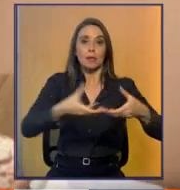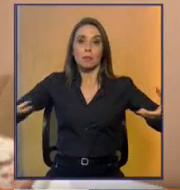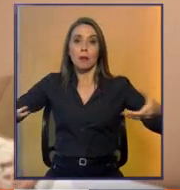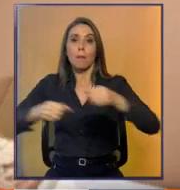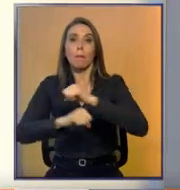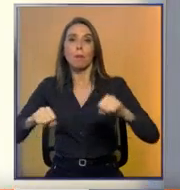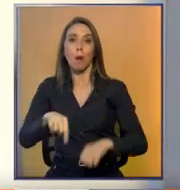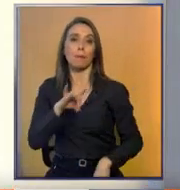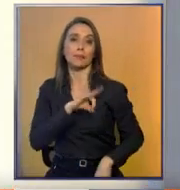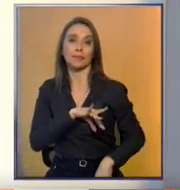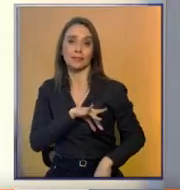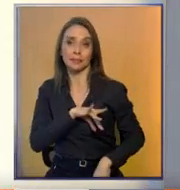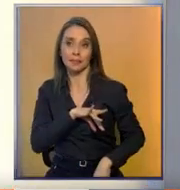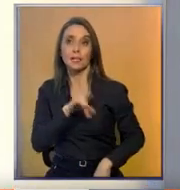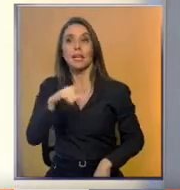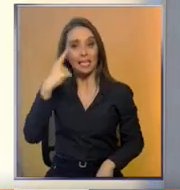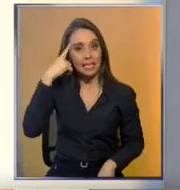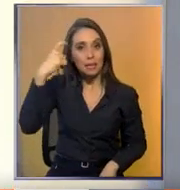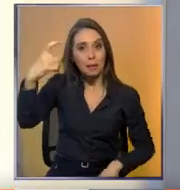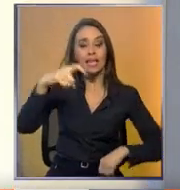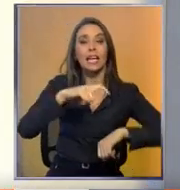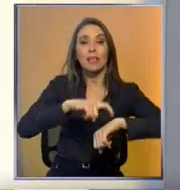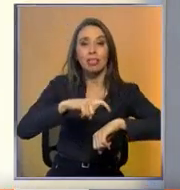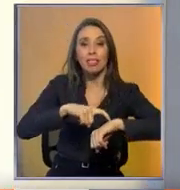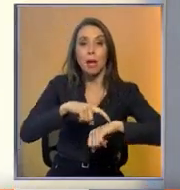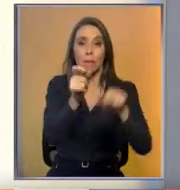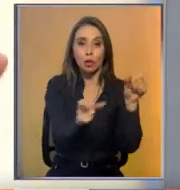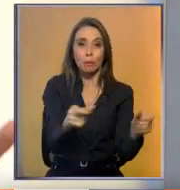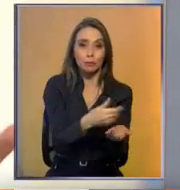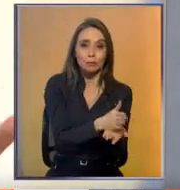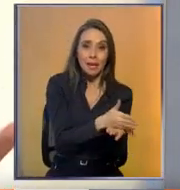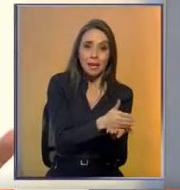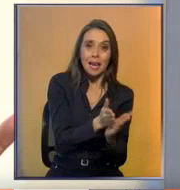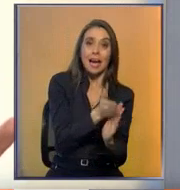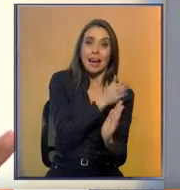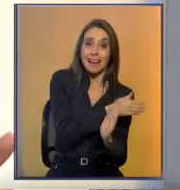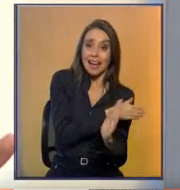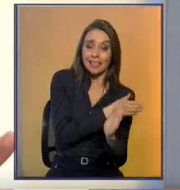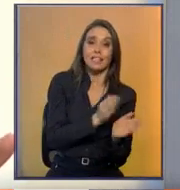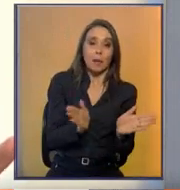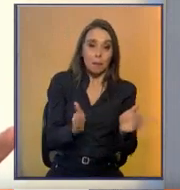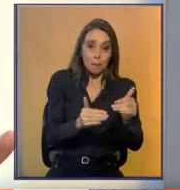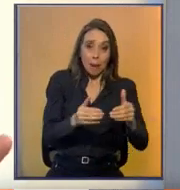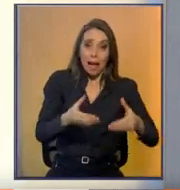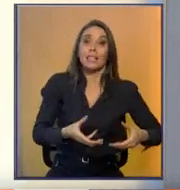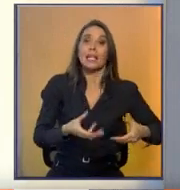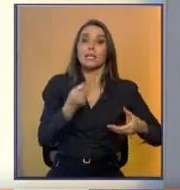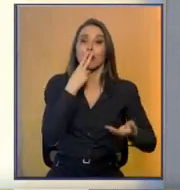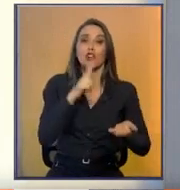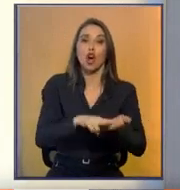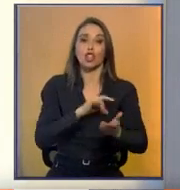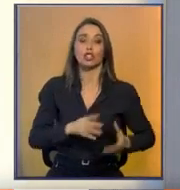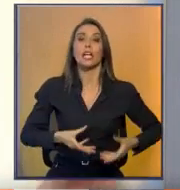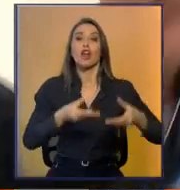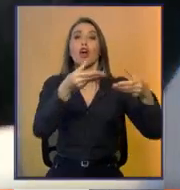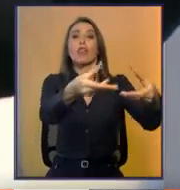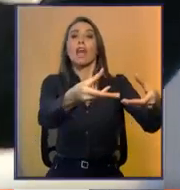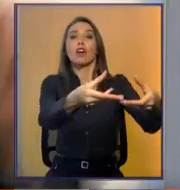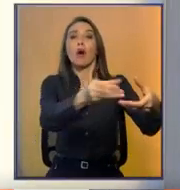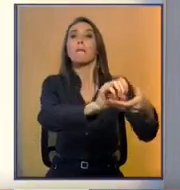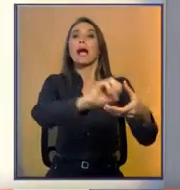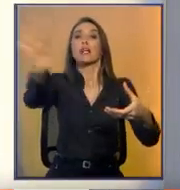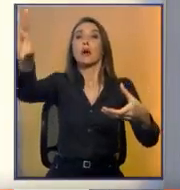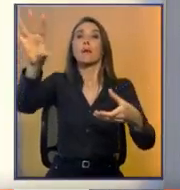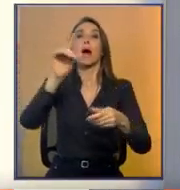Chile. Imagínate el tiempo que han tenido desde el momento en que dejaron esos paquetes en correos de Chile. Hoy día perfectamente podrían